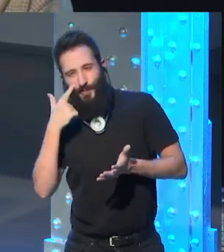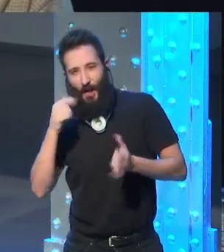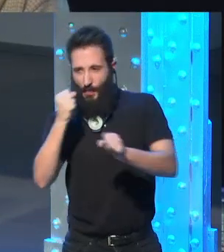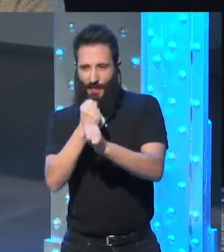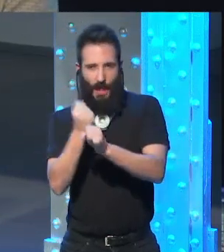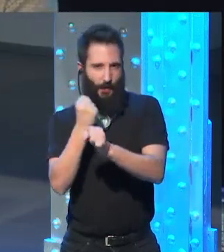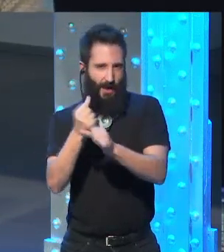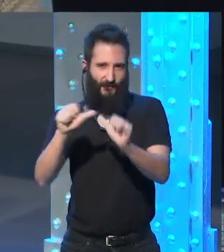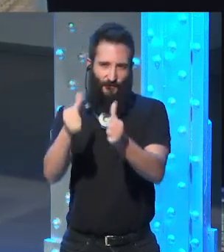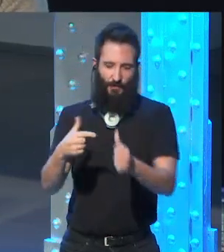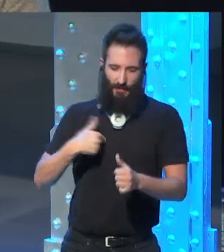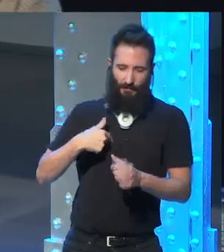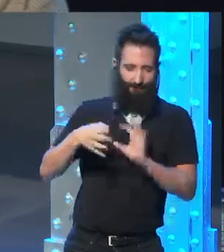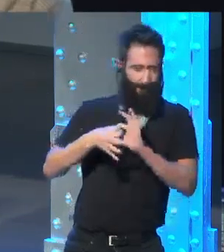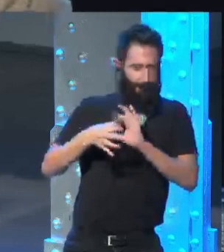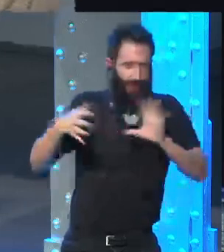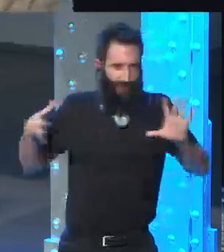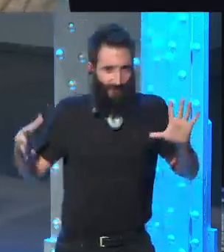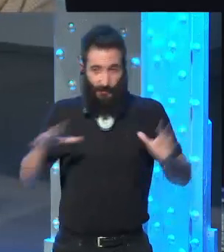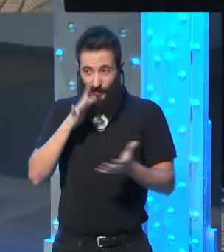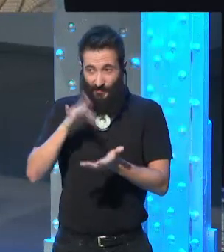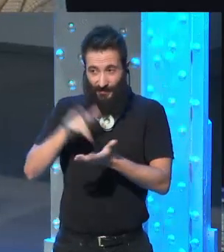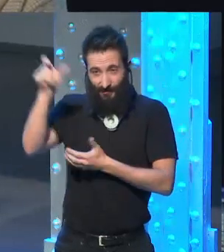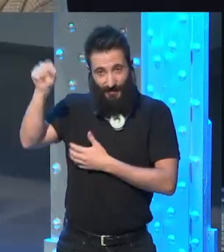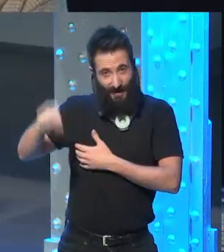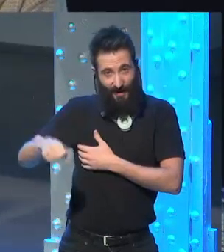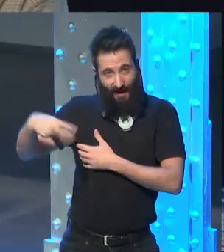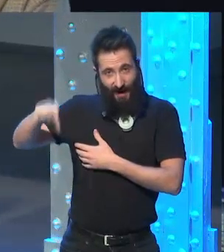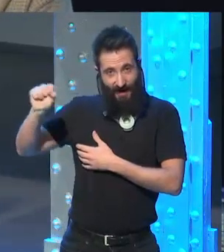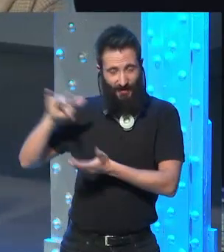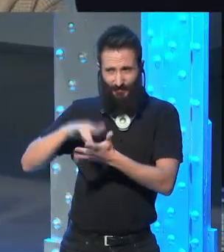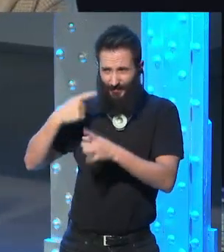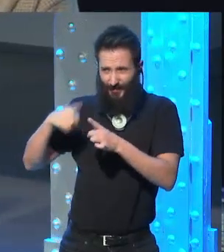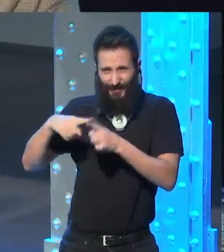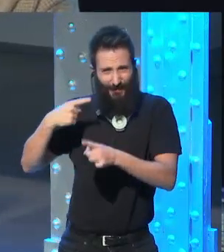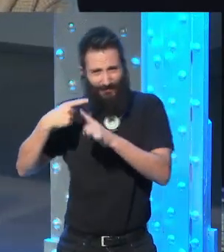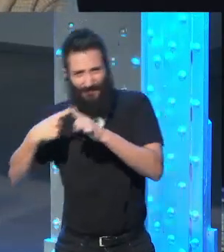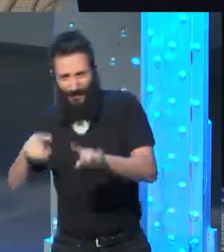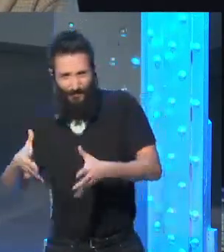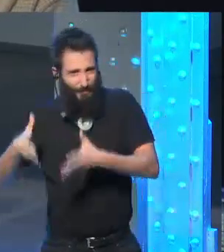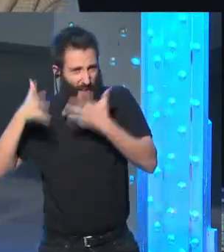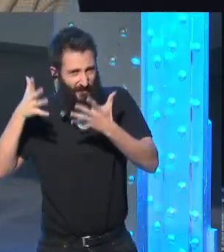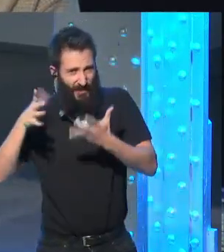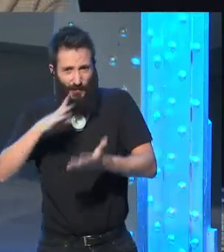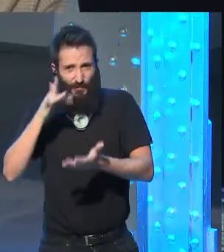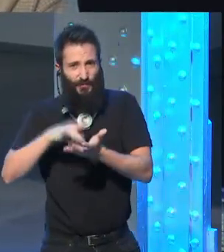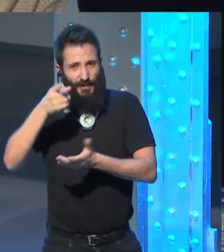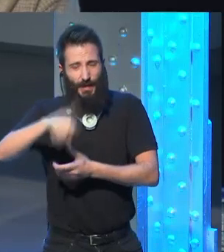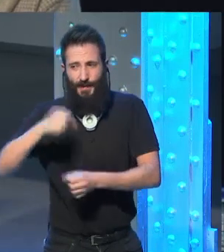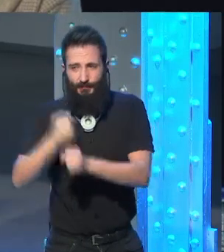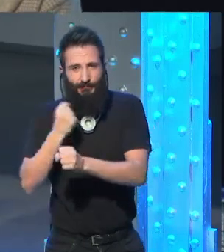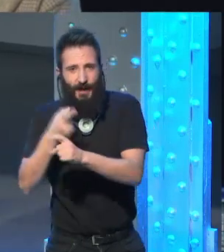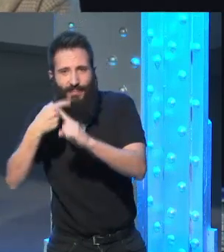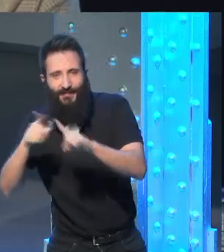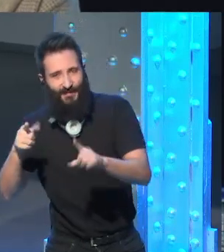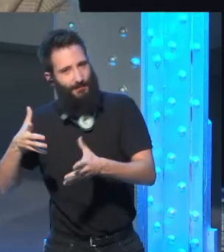trabaja de una forma distinta a la mía. Le encantan un montón de cosas distintas y le encanta trabajar con cosas